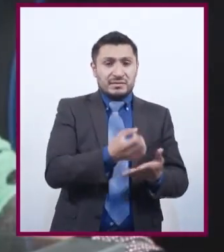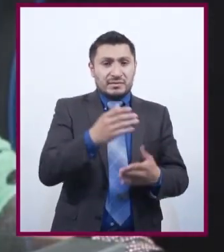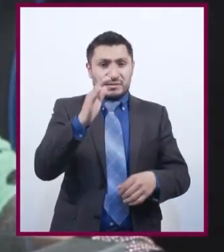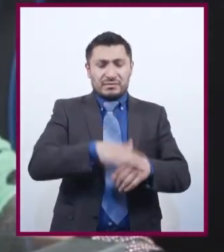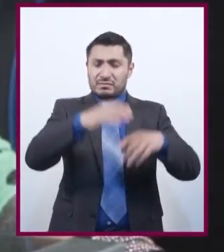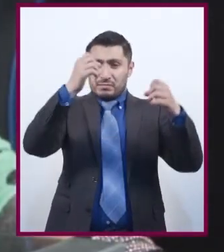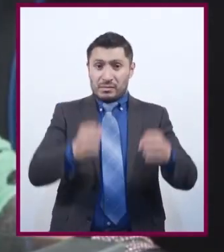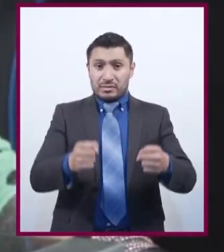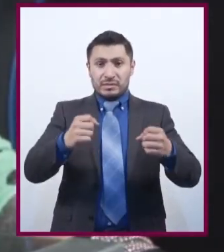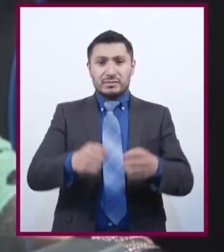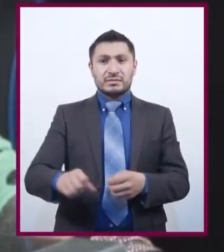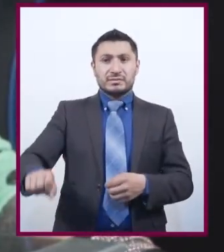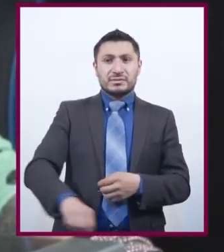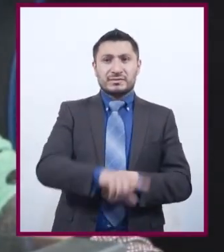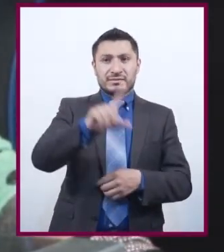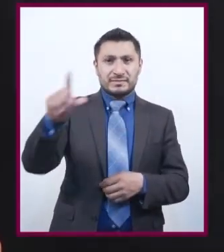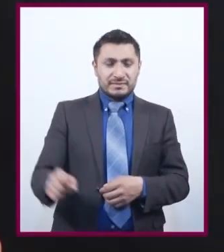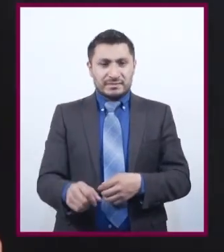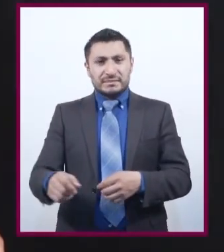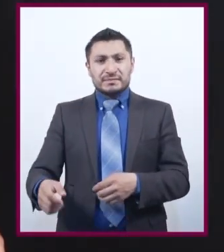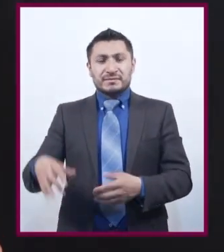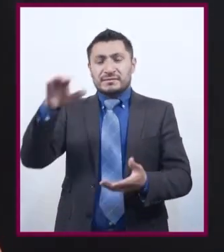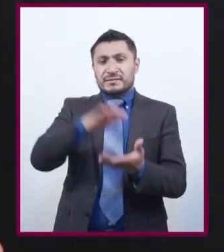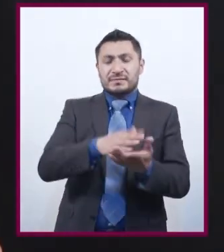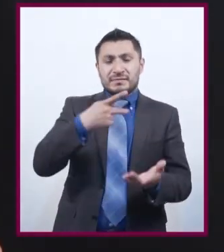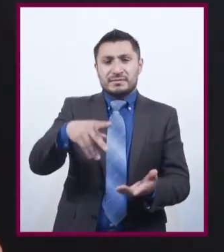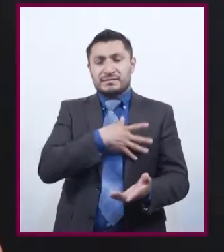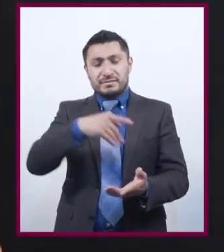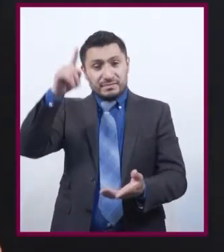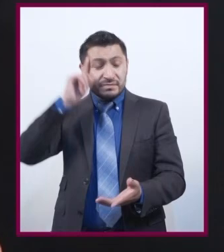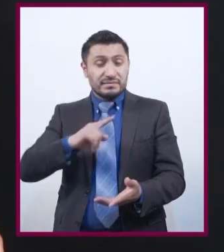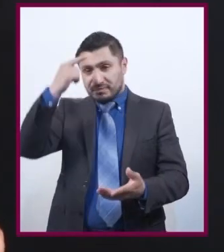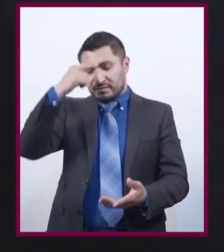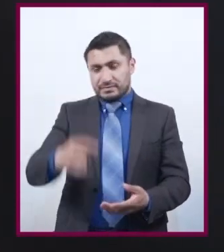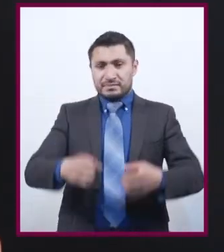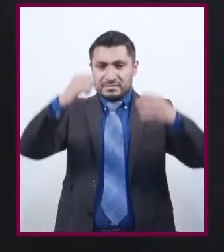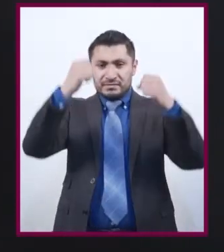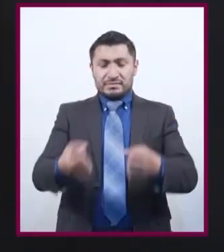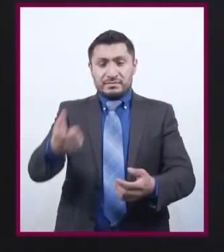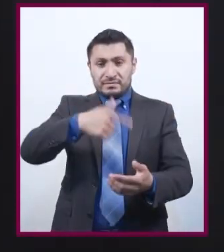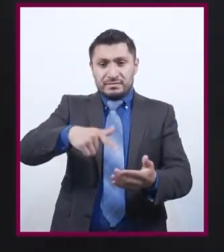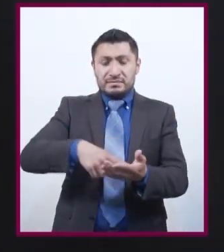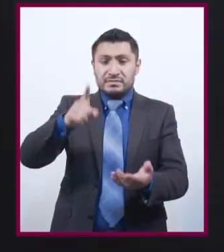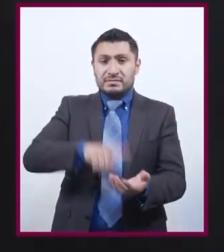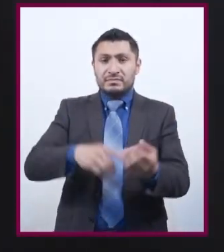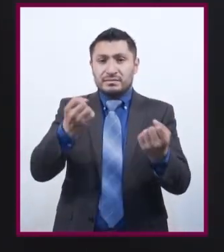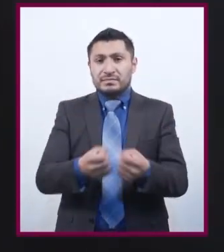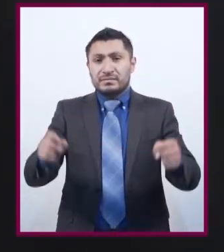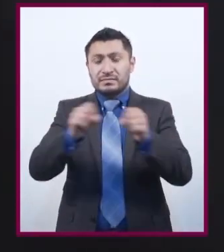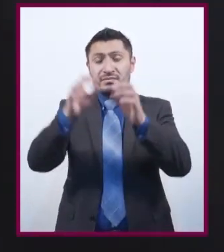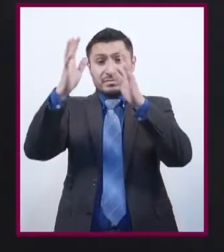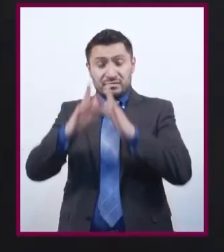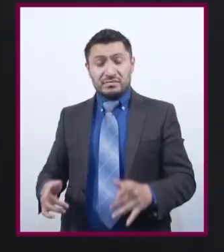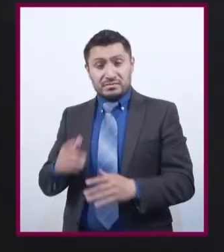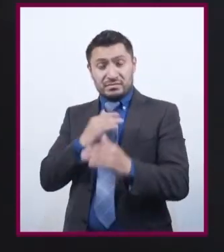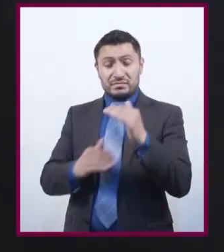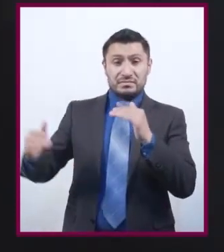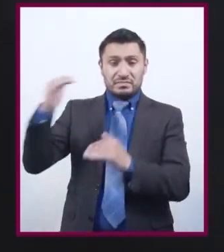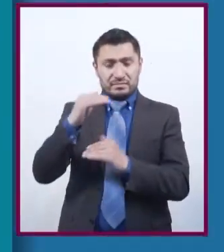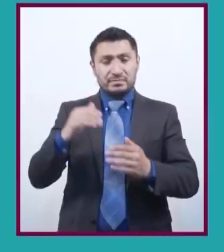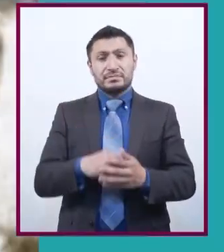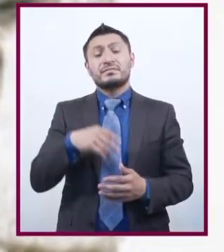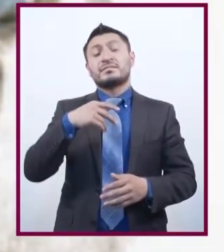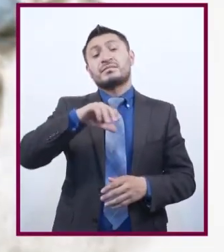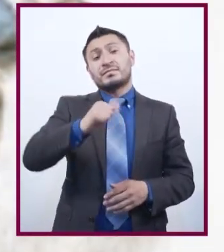e invirtió sus ganancias en activos más seguros luego caso a sus hijas asegurando para ellas un lugar dentro de la alta sociedad